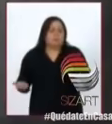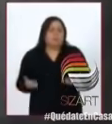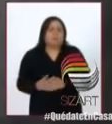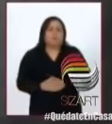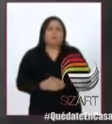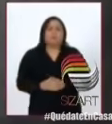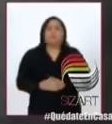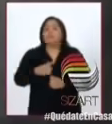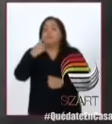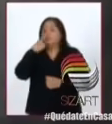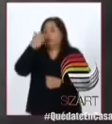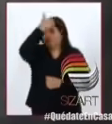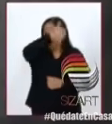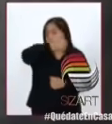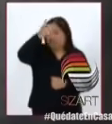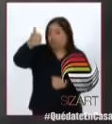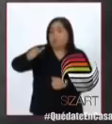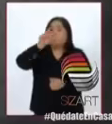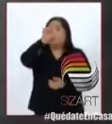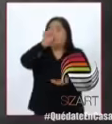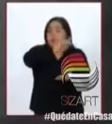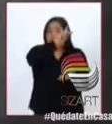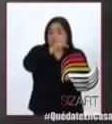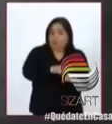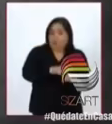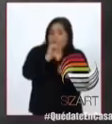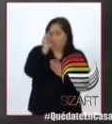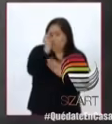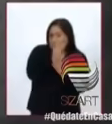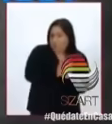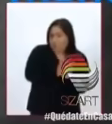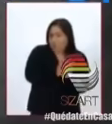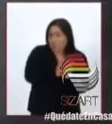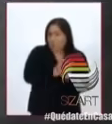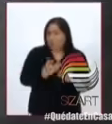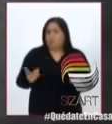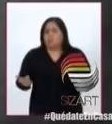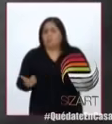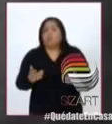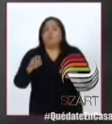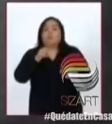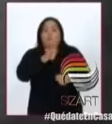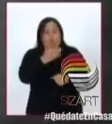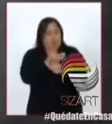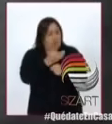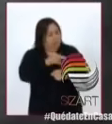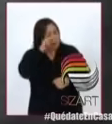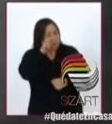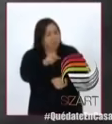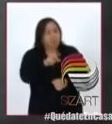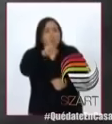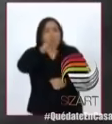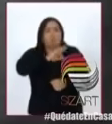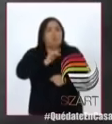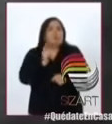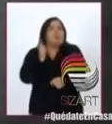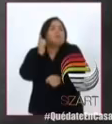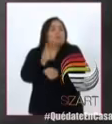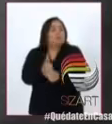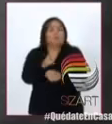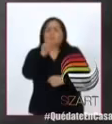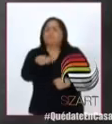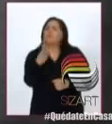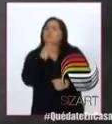¿Le tocará a cada tienda 20 kilogramos o menos? Con lo visto hasta ahora, puedes darte cuenta de lo